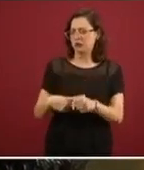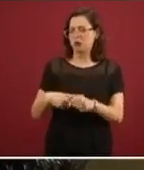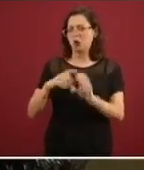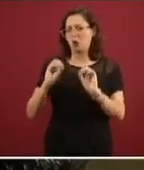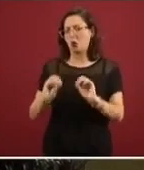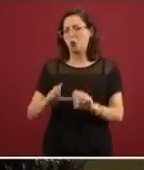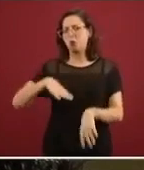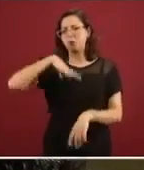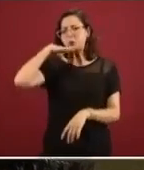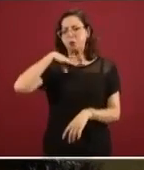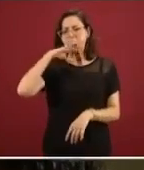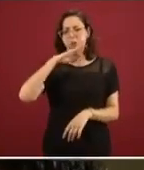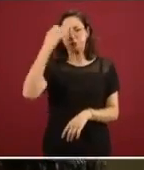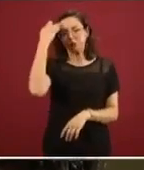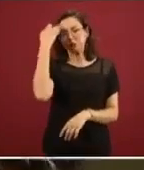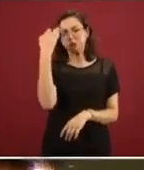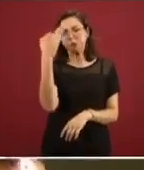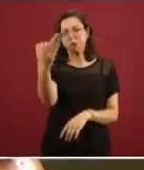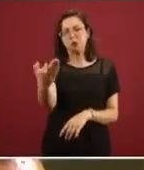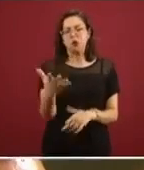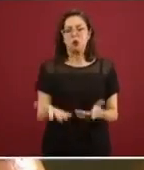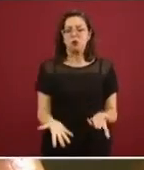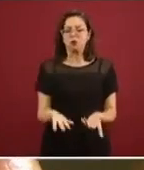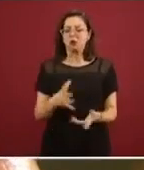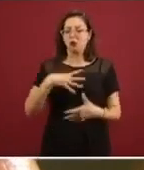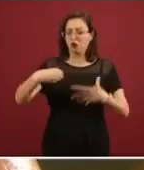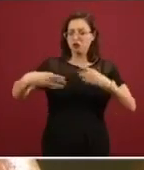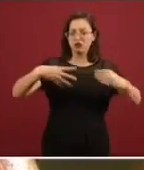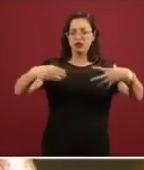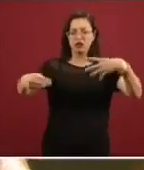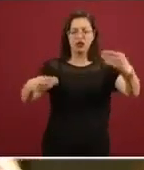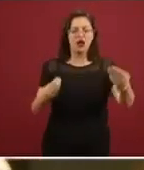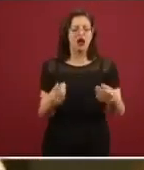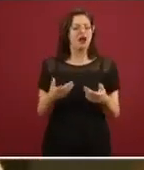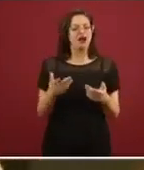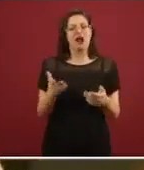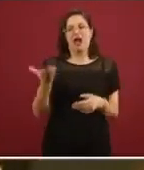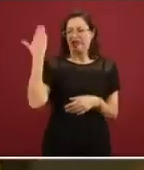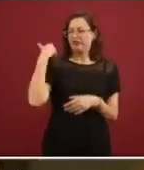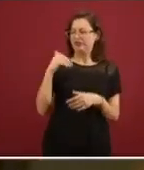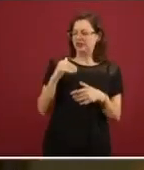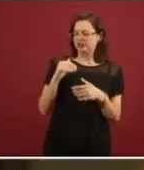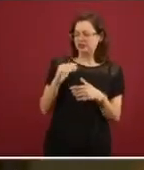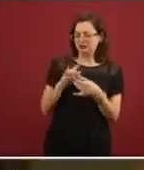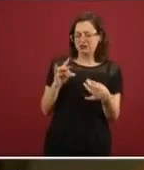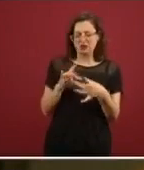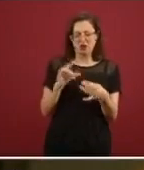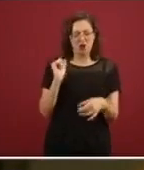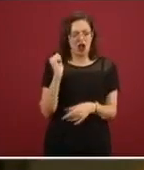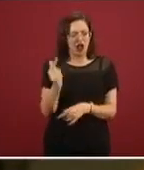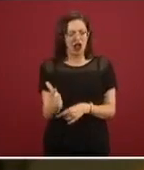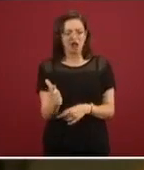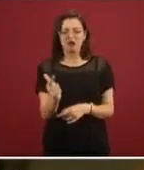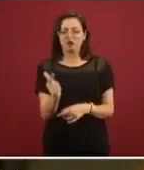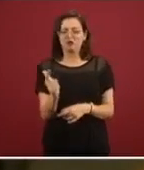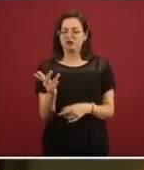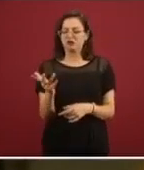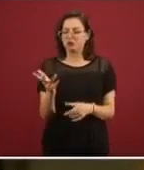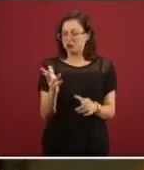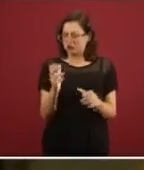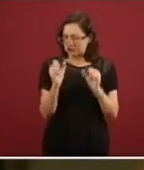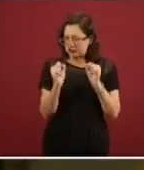pasar desapercibidos toda la enfermedad y pueden contagiar? Ya nos había platicado algo al respecto hace unos días de que